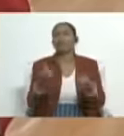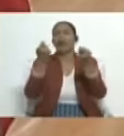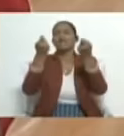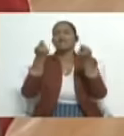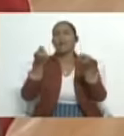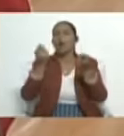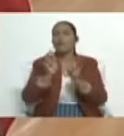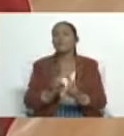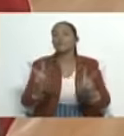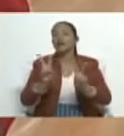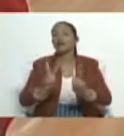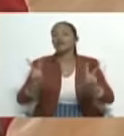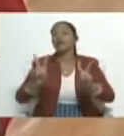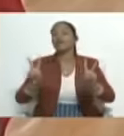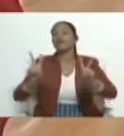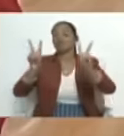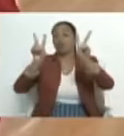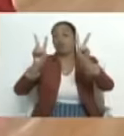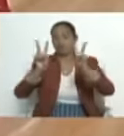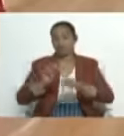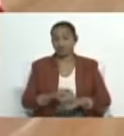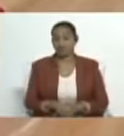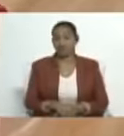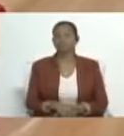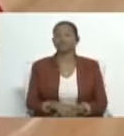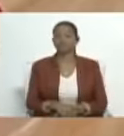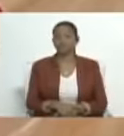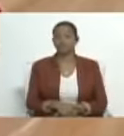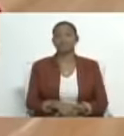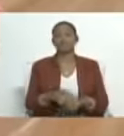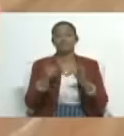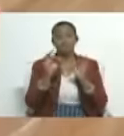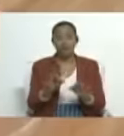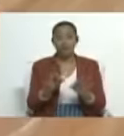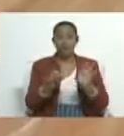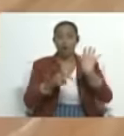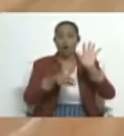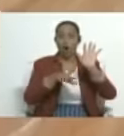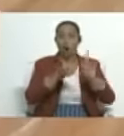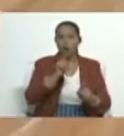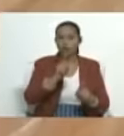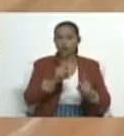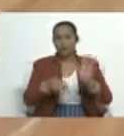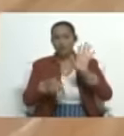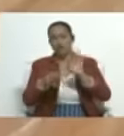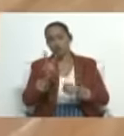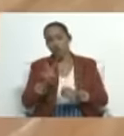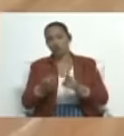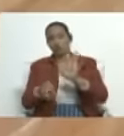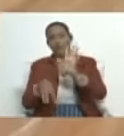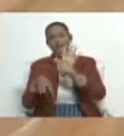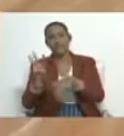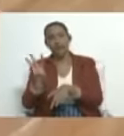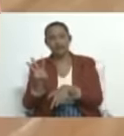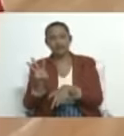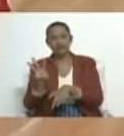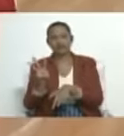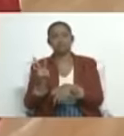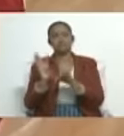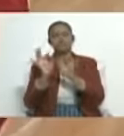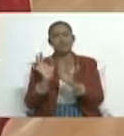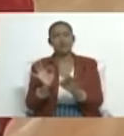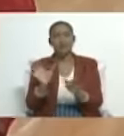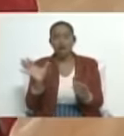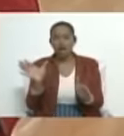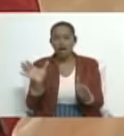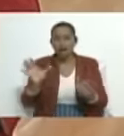Hubo un 11, pero también vino su 13 victorioso del rescate